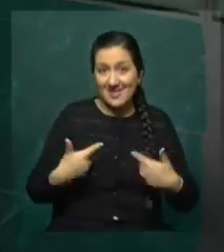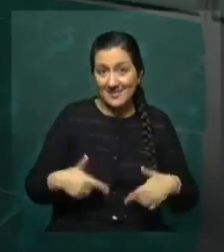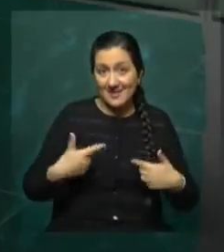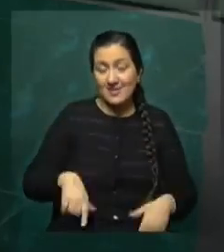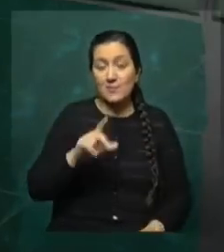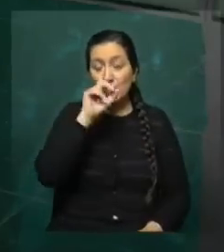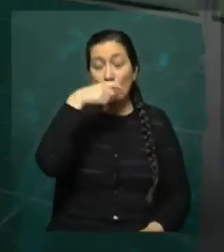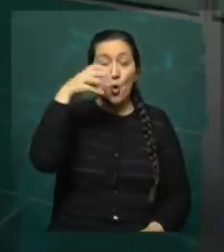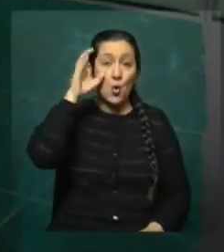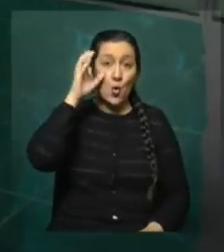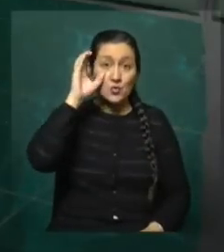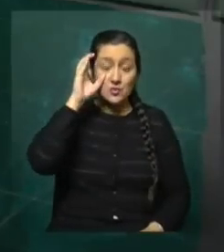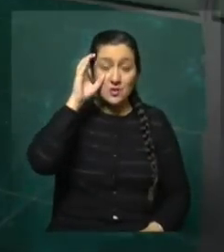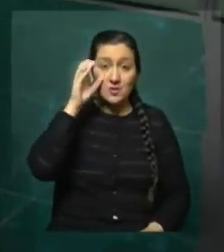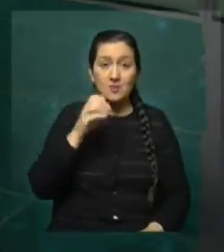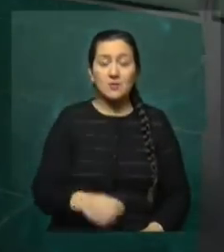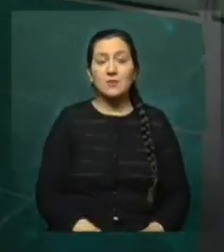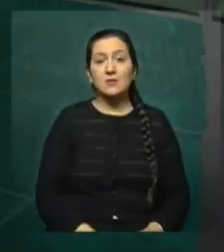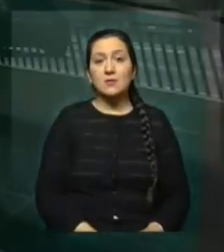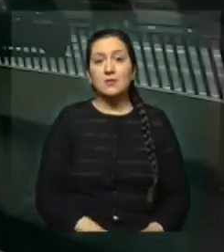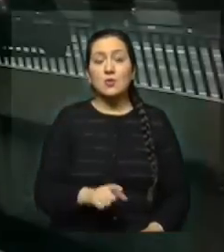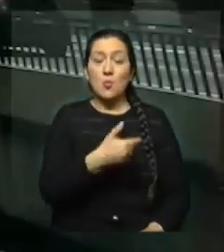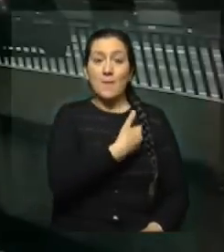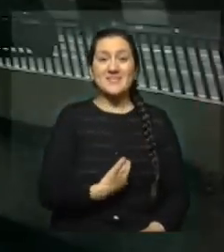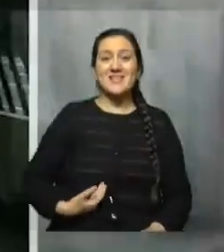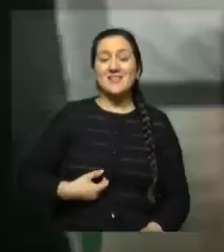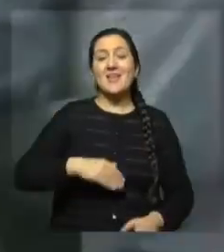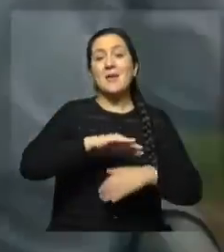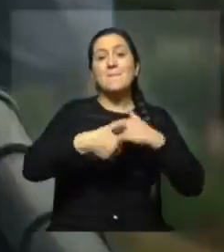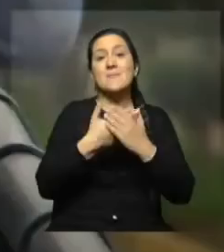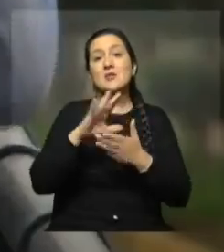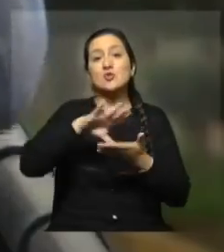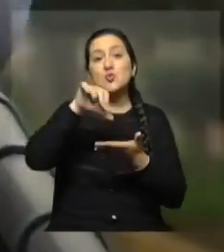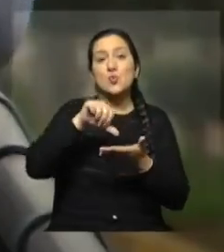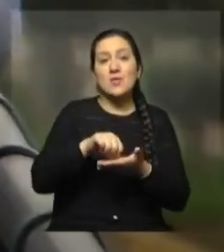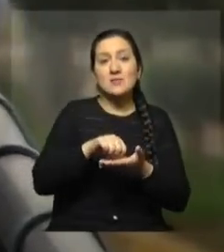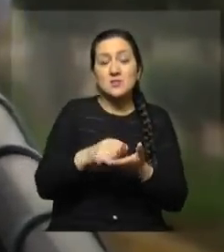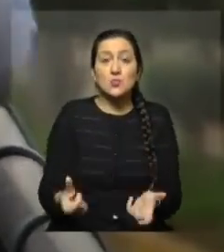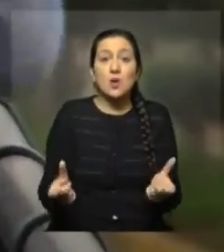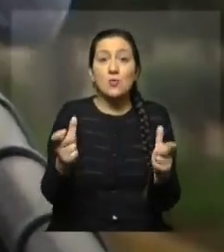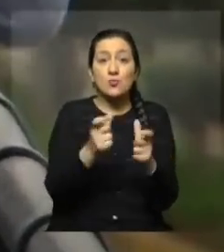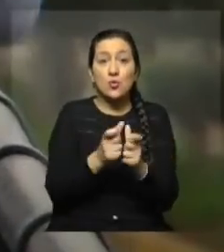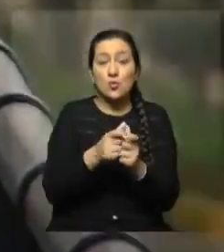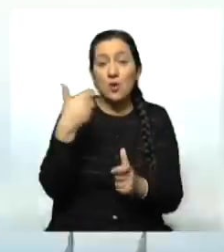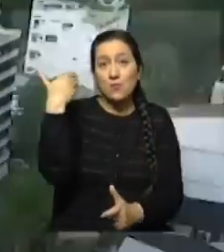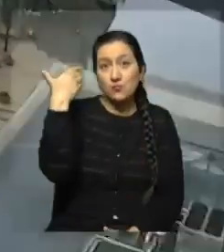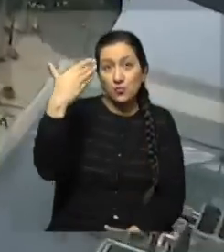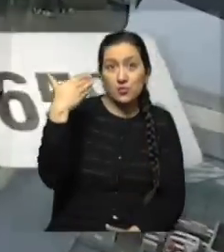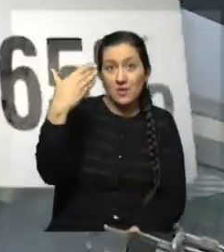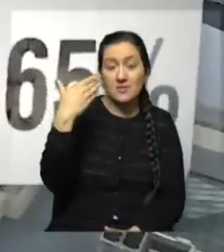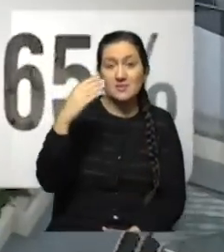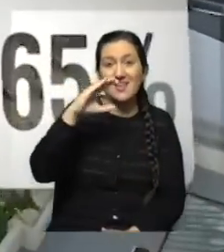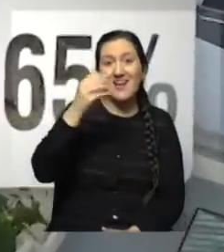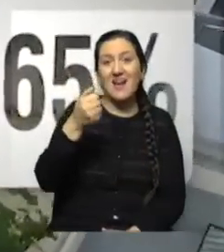de Montevideo Carolina cose en su calidad de presidenta de mercos ciudades se mantuvo una reunión con autoridades de